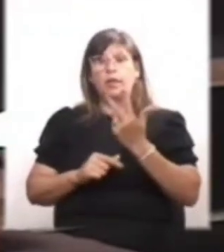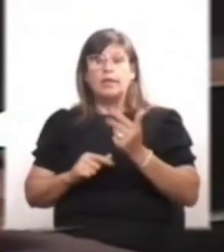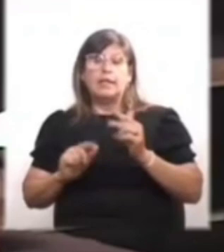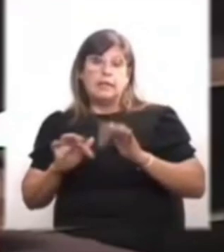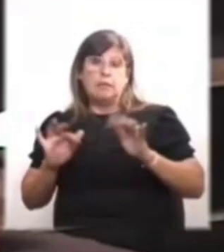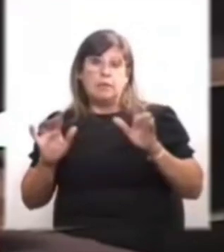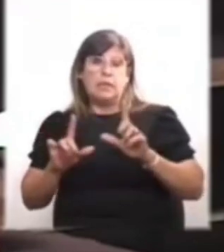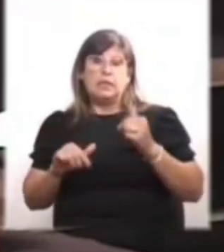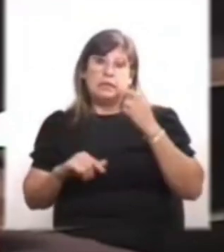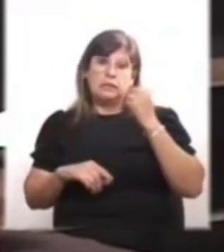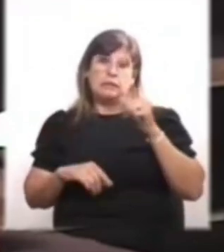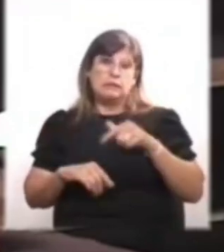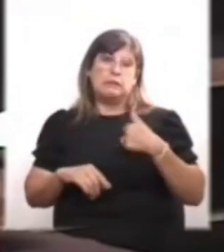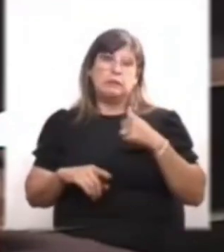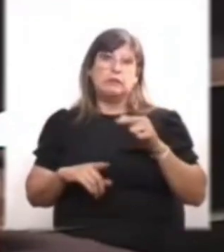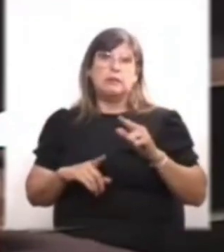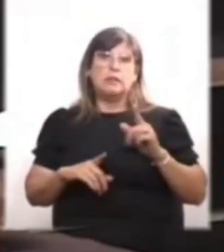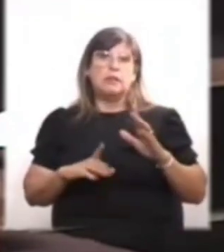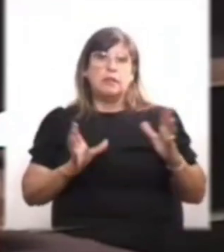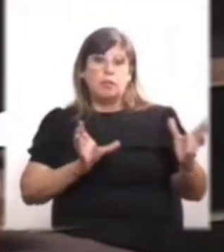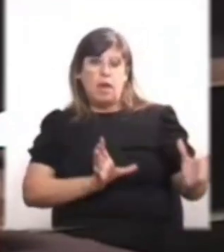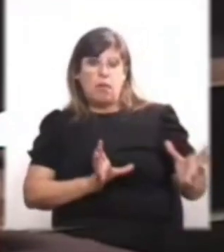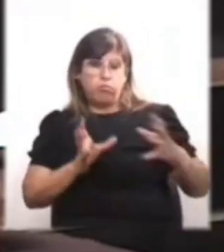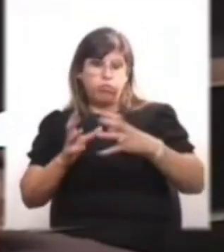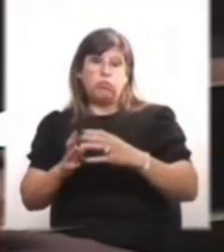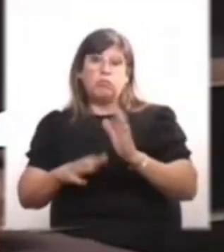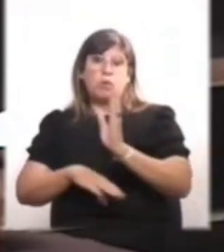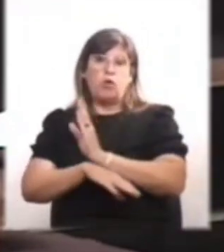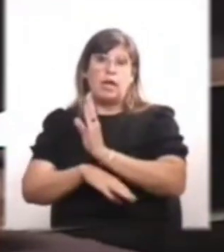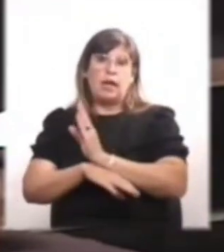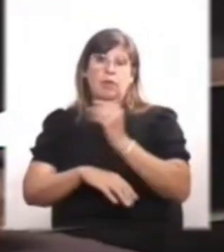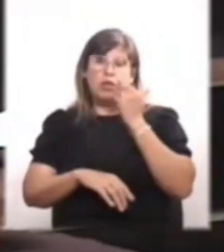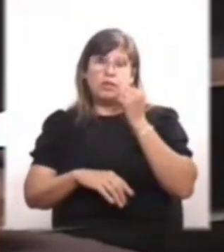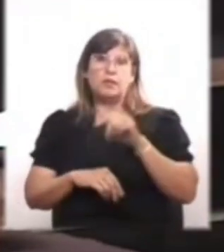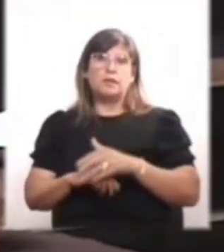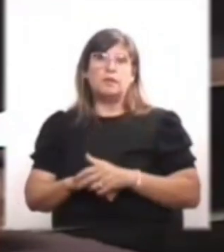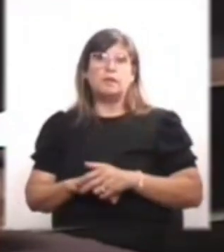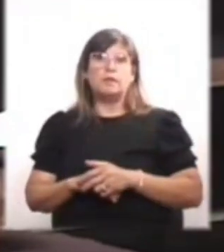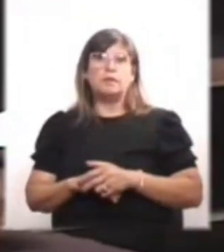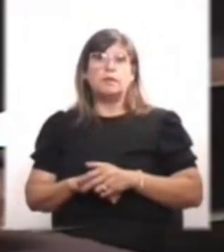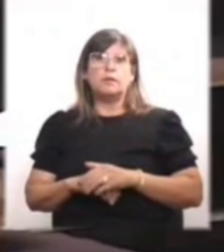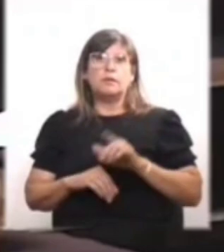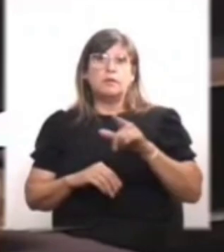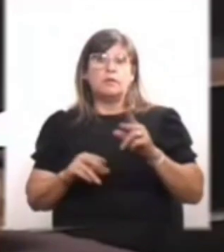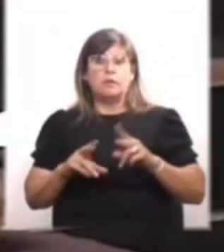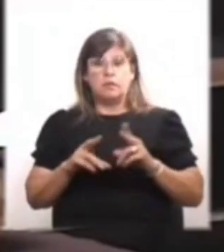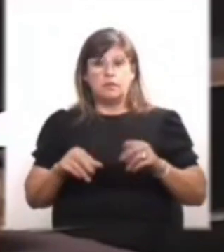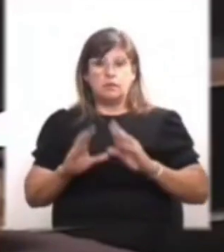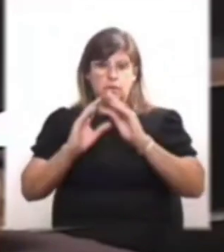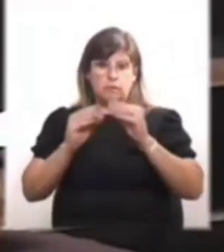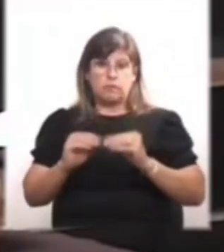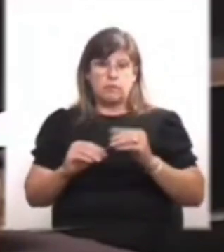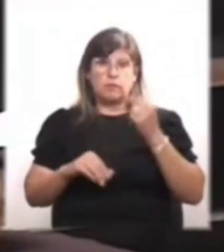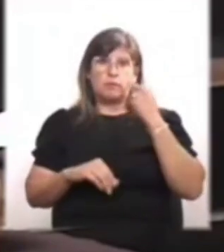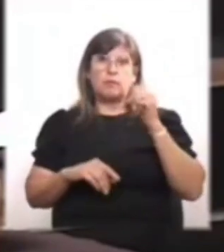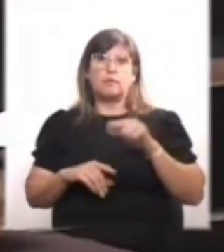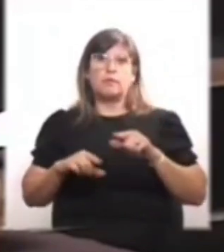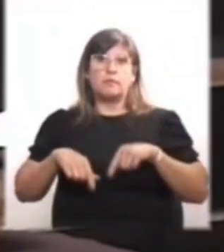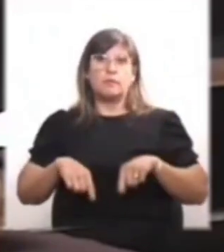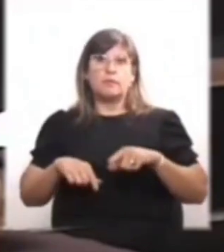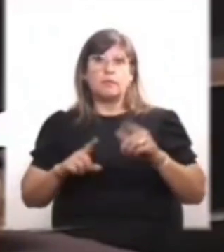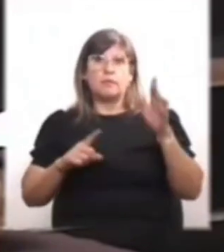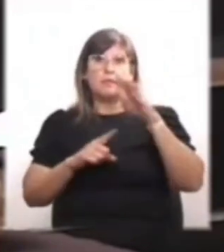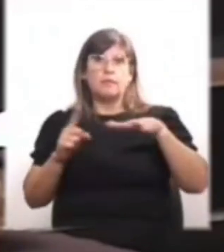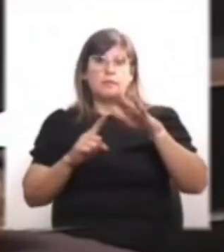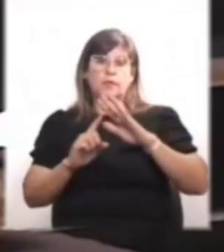4 escaleras, lo que haya va entero con la camioneta y todo para prever la parte presupuestal, sin perjuicio que el ministro de Ambiente, por lo